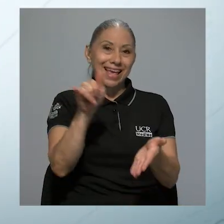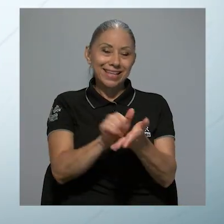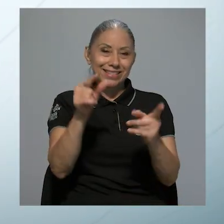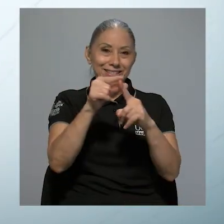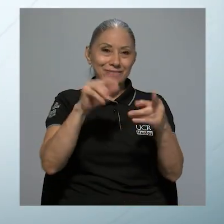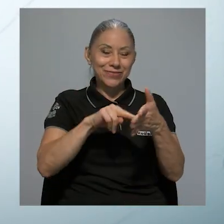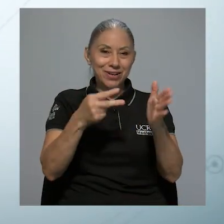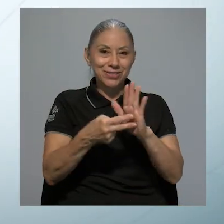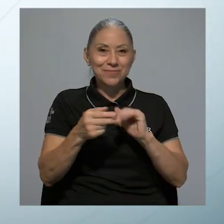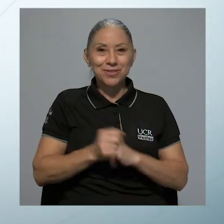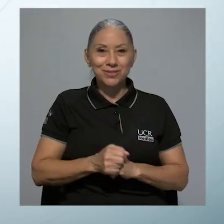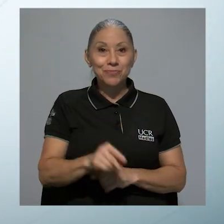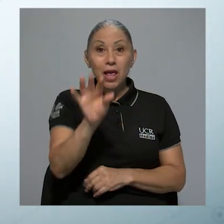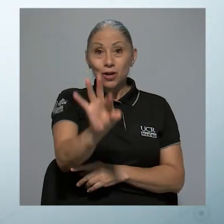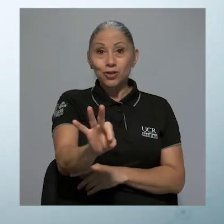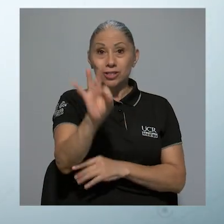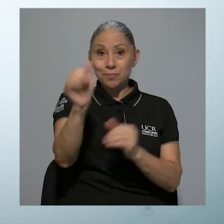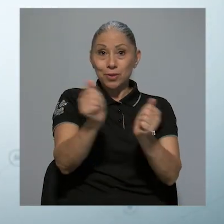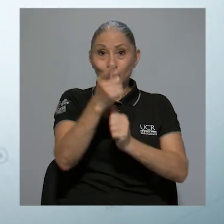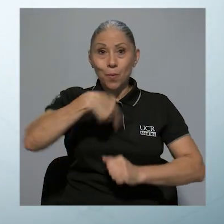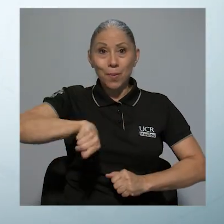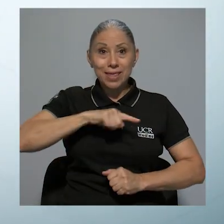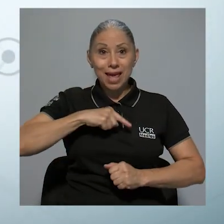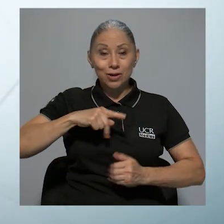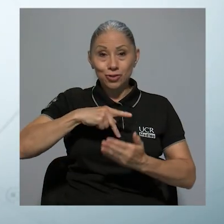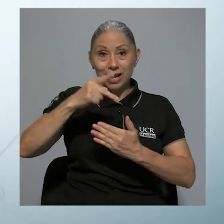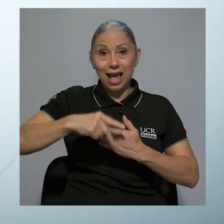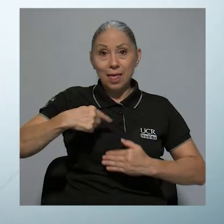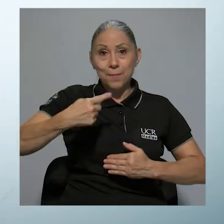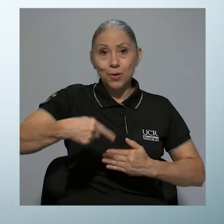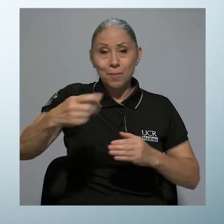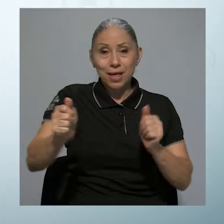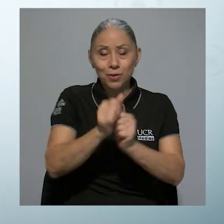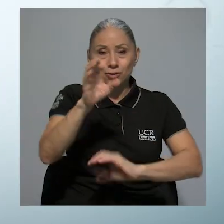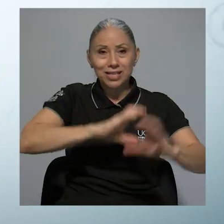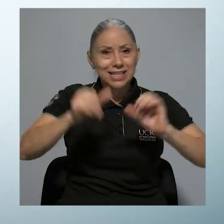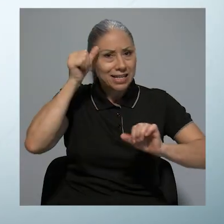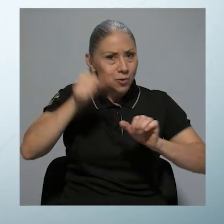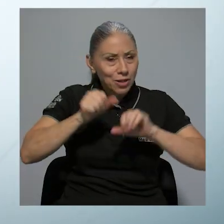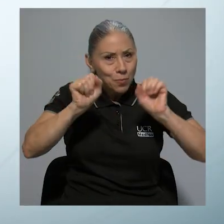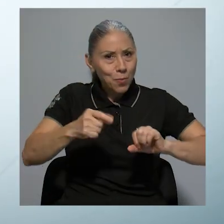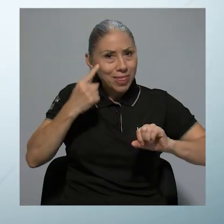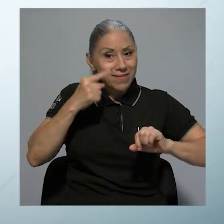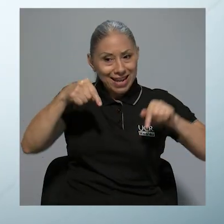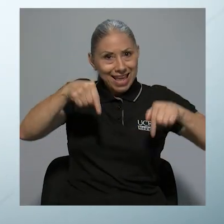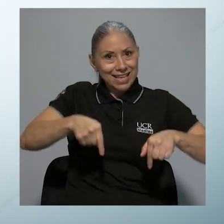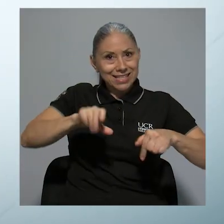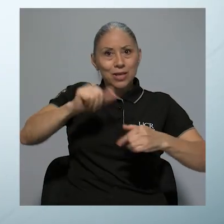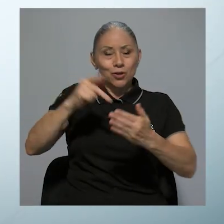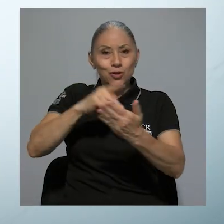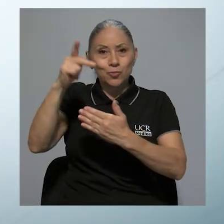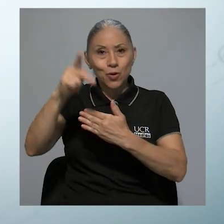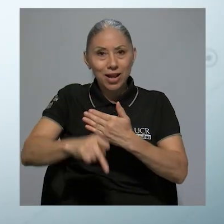Esto fue Conceptos. Los invito a acompañarnos en cada programa de Conciencia. Recuerde que puede ver este y otros